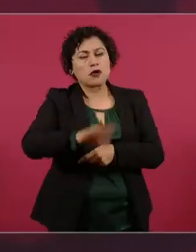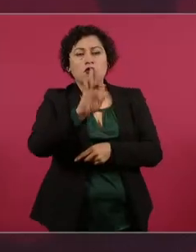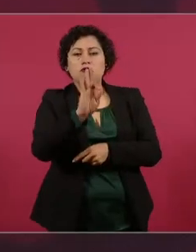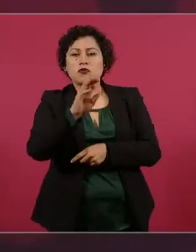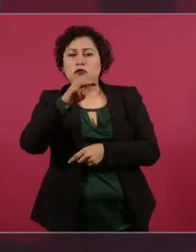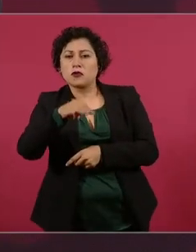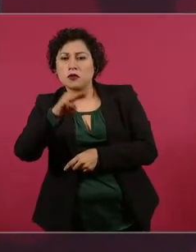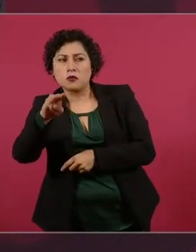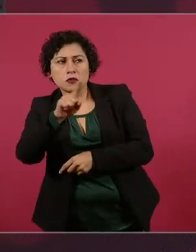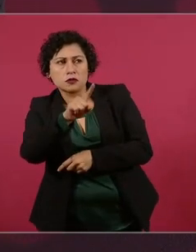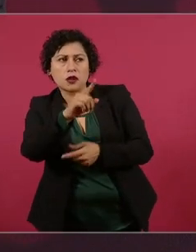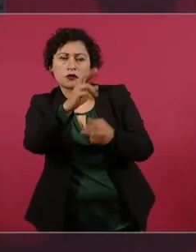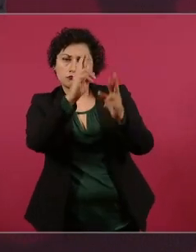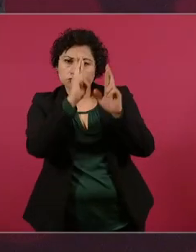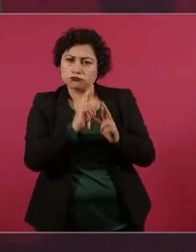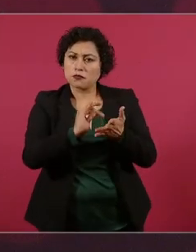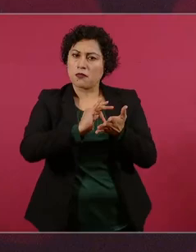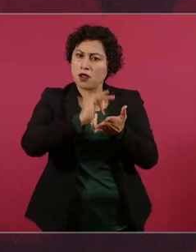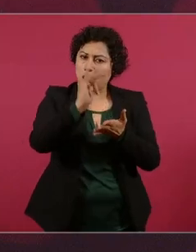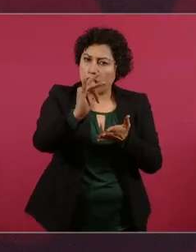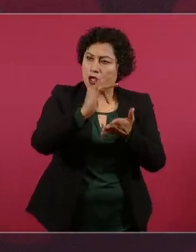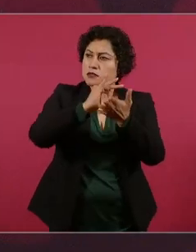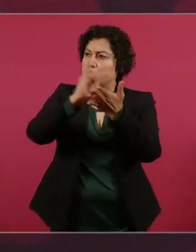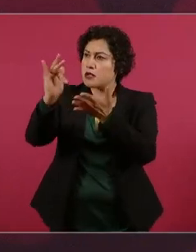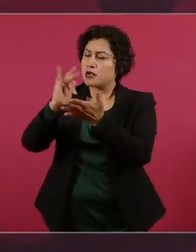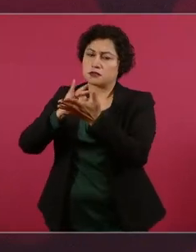pero pues ya